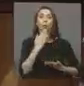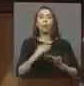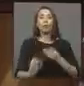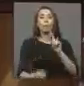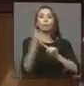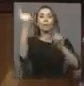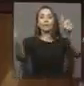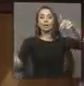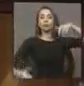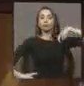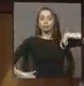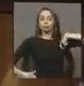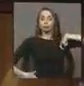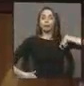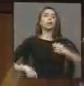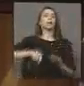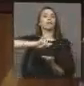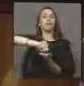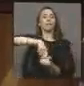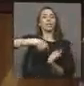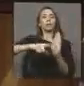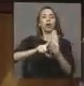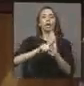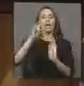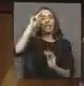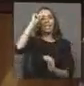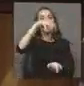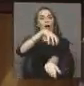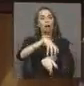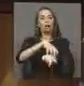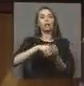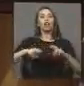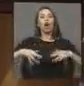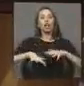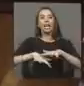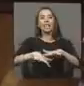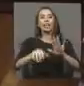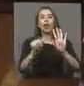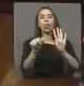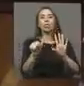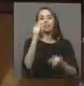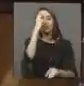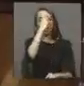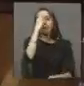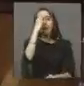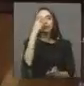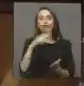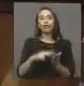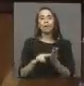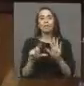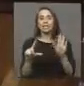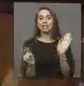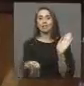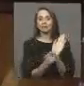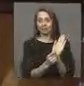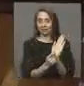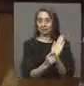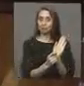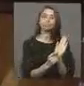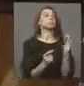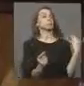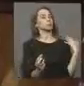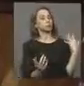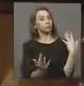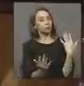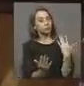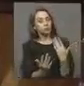mandato, la promulgación de la ley que crea la región de los ríos el 16 de marzo del año 2007. Desde esa